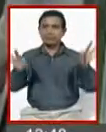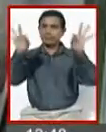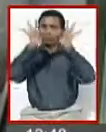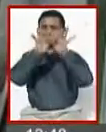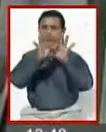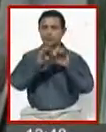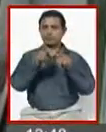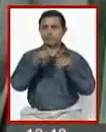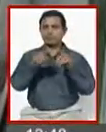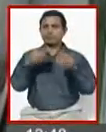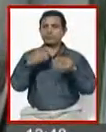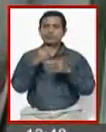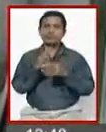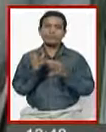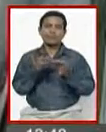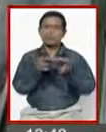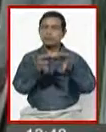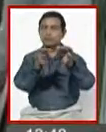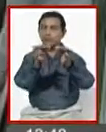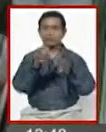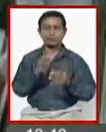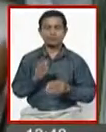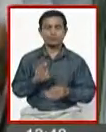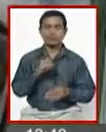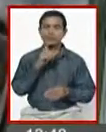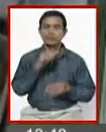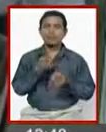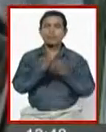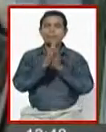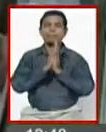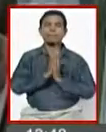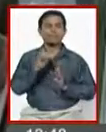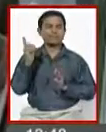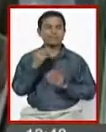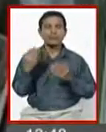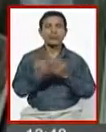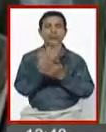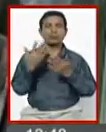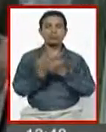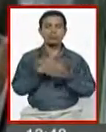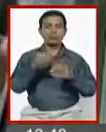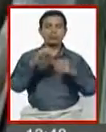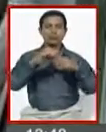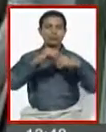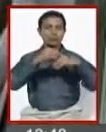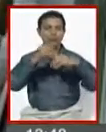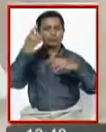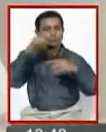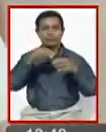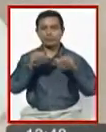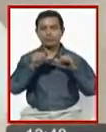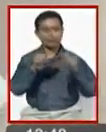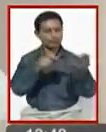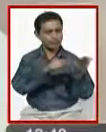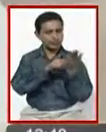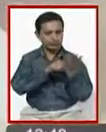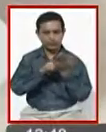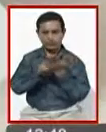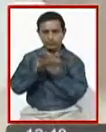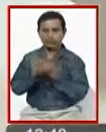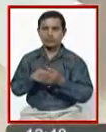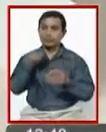Y la técnica que usa es pedir siempre nuevas piezas para que le sigan mostrando.